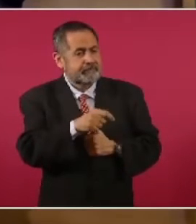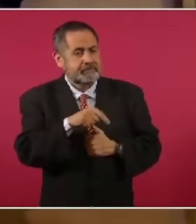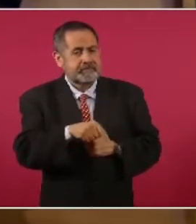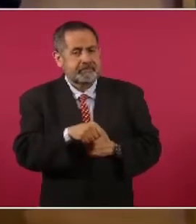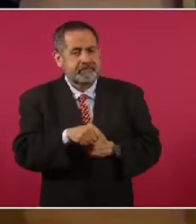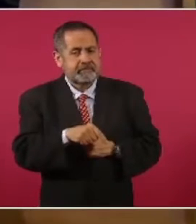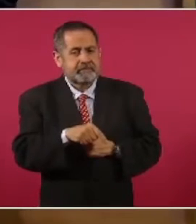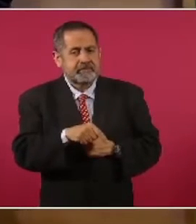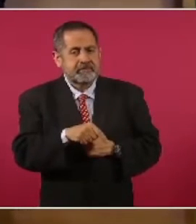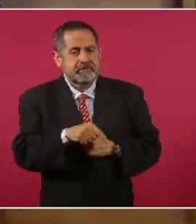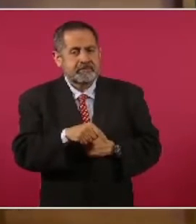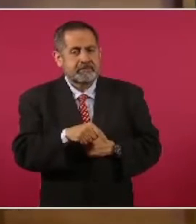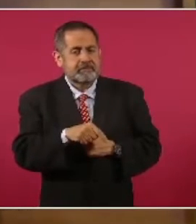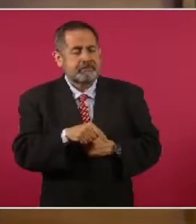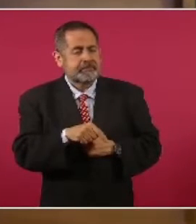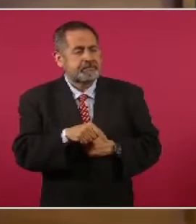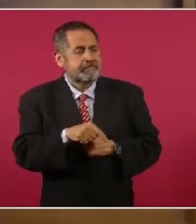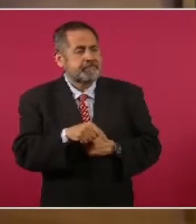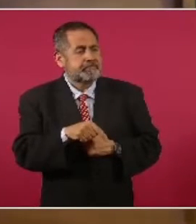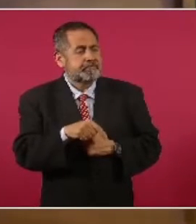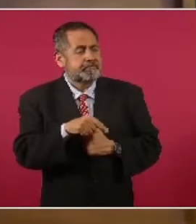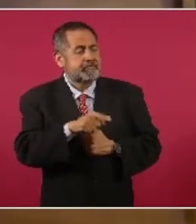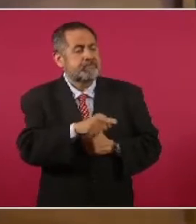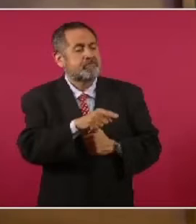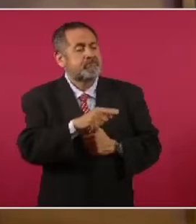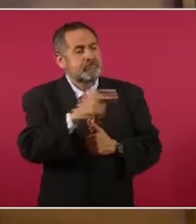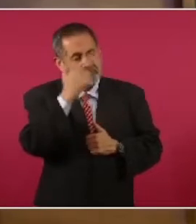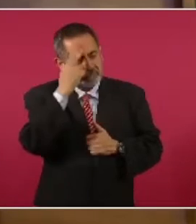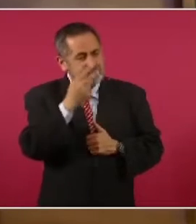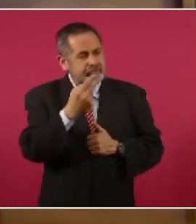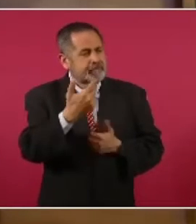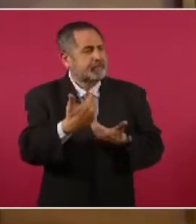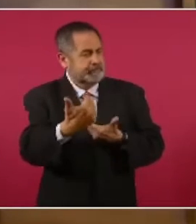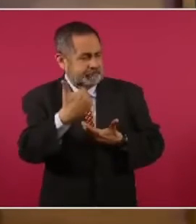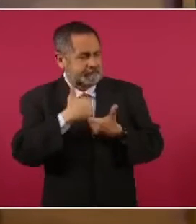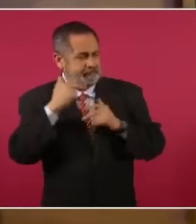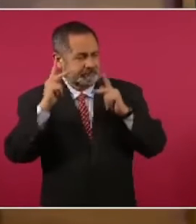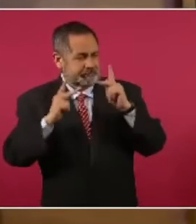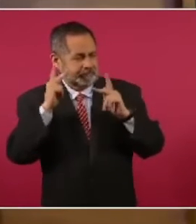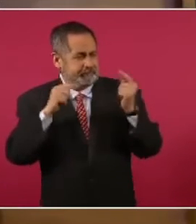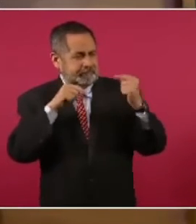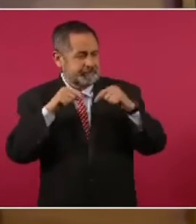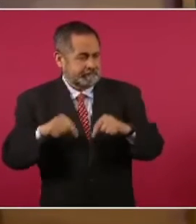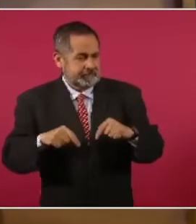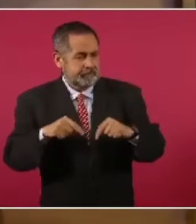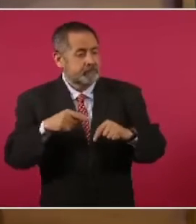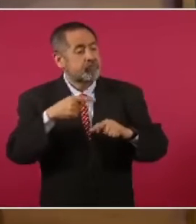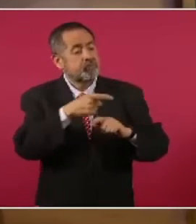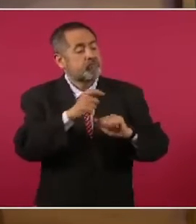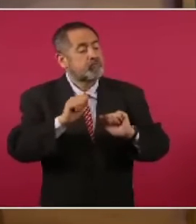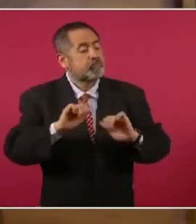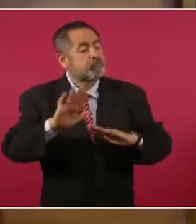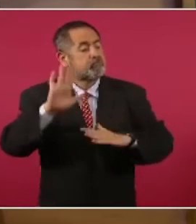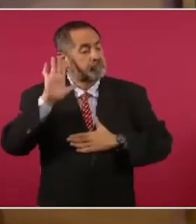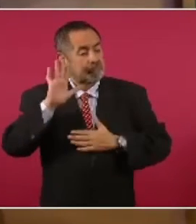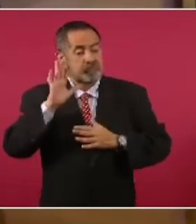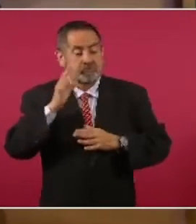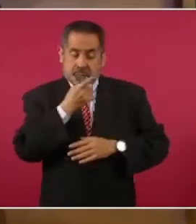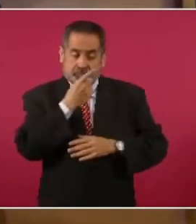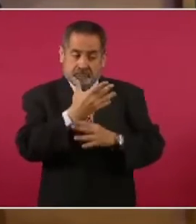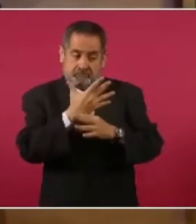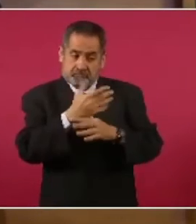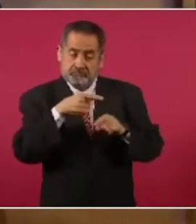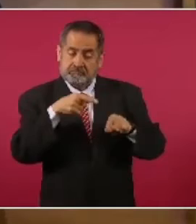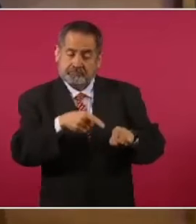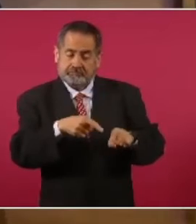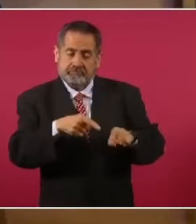que cuando estuviste con nosotros, hiciste el compromiso